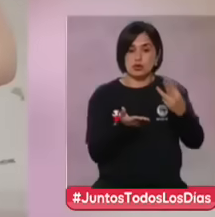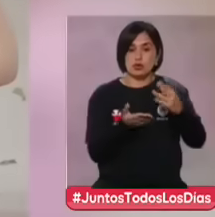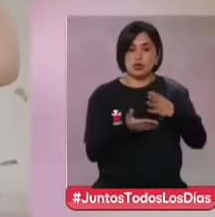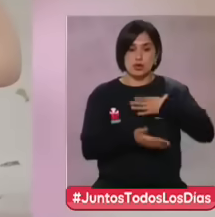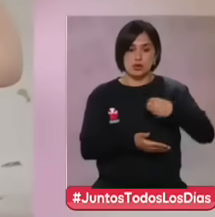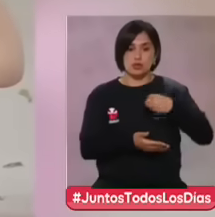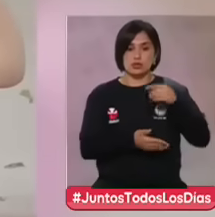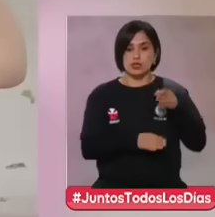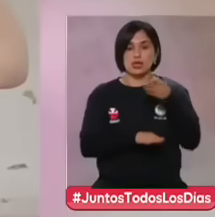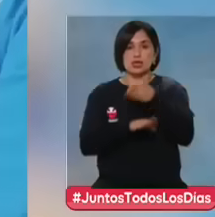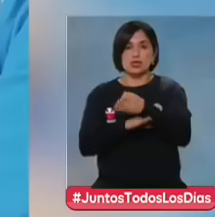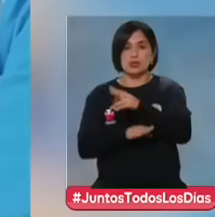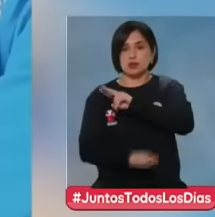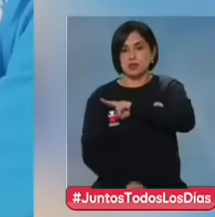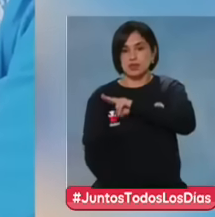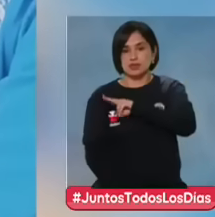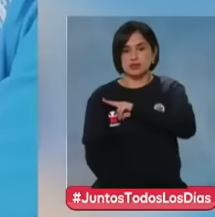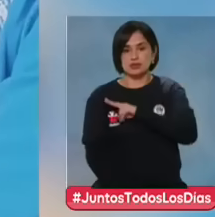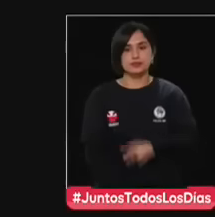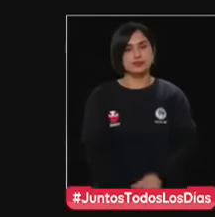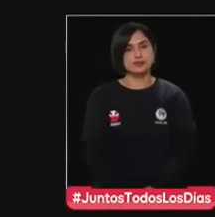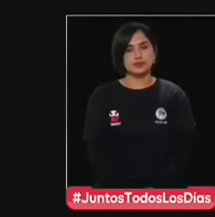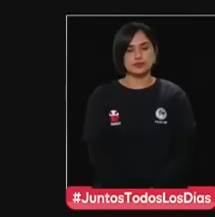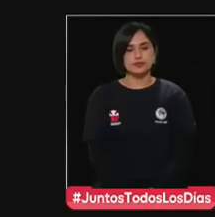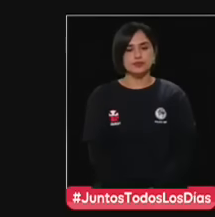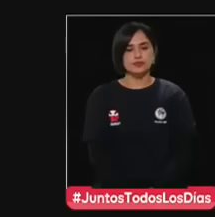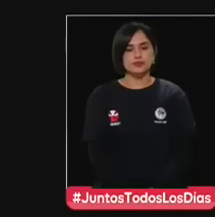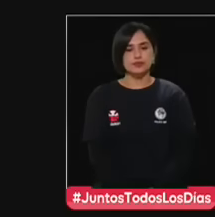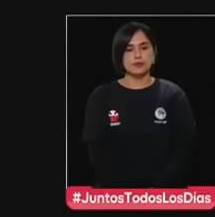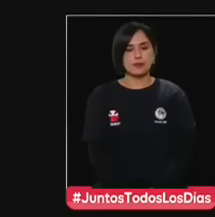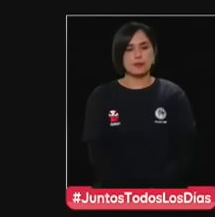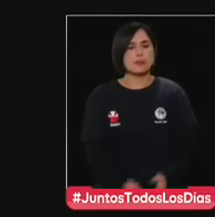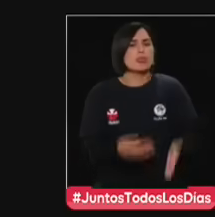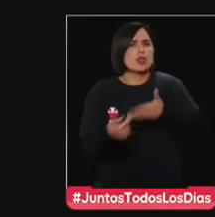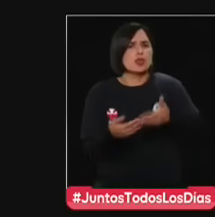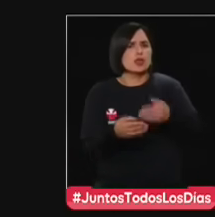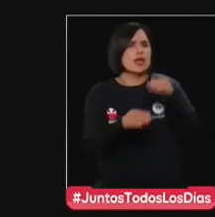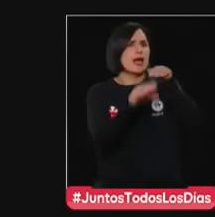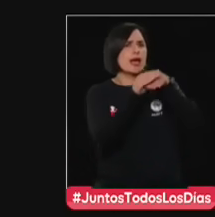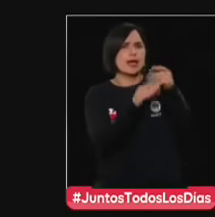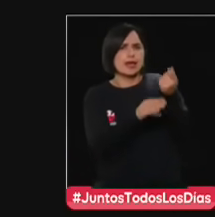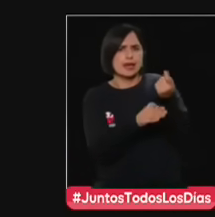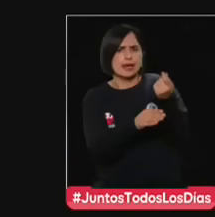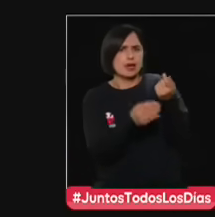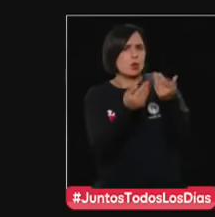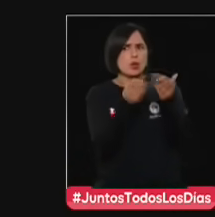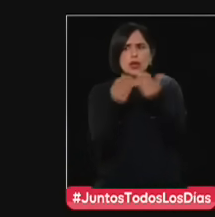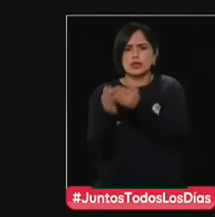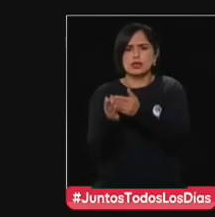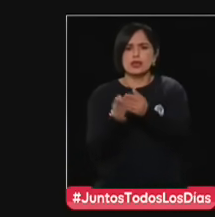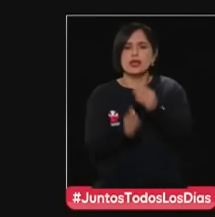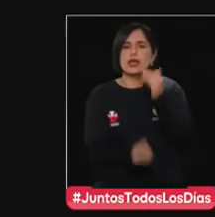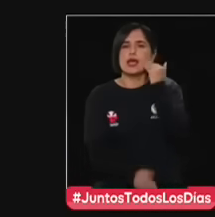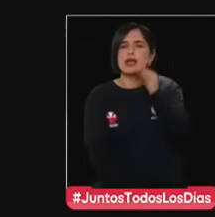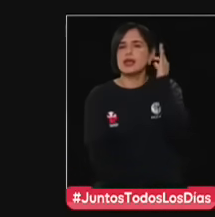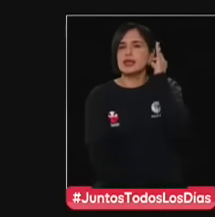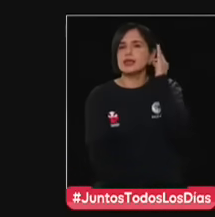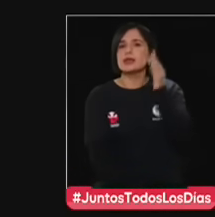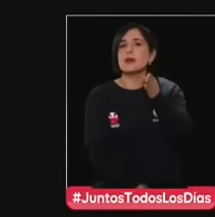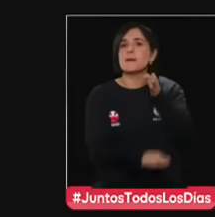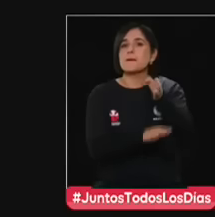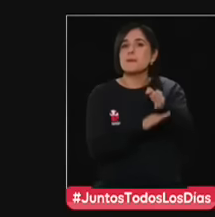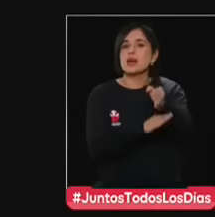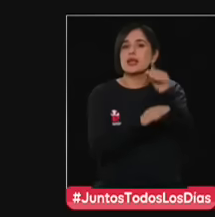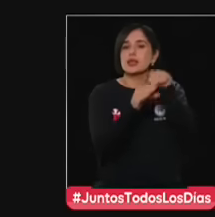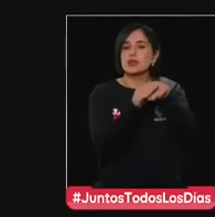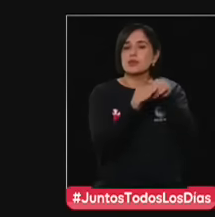Teletón de acá de Valparaíso. ¿Ah? ¿Dónde es? Ahí a las cajas, porque tienen que ir a cualquiera de las cajas. Ahí van las niñas a depositar